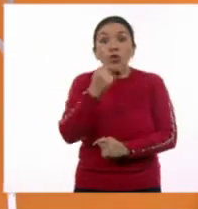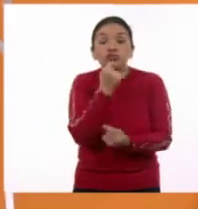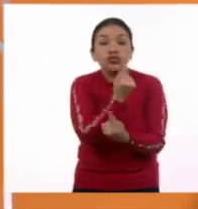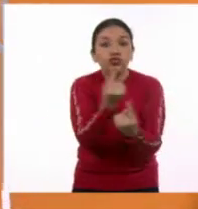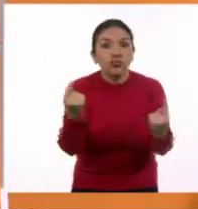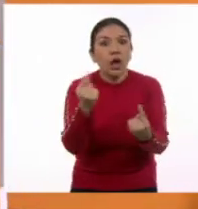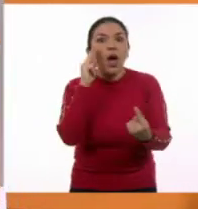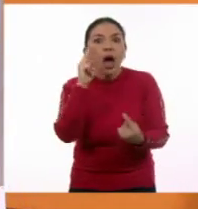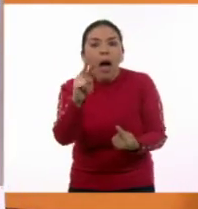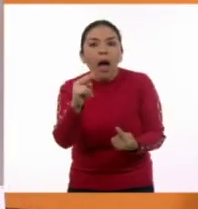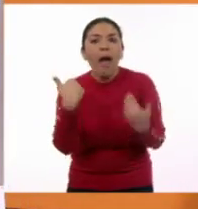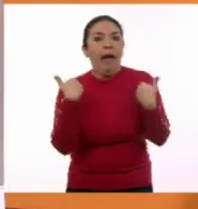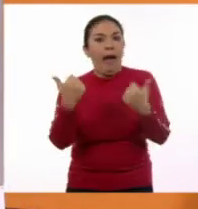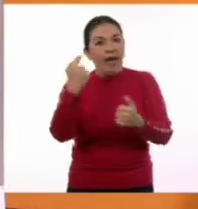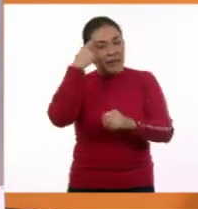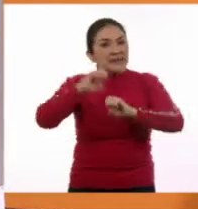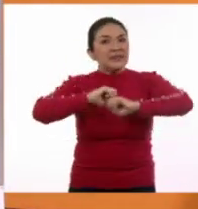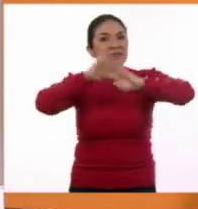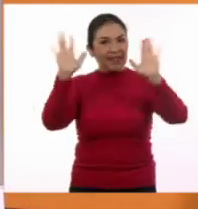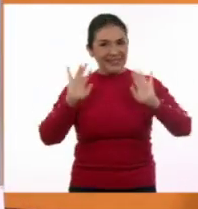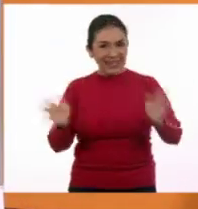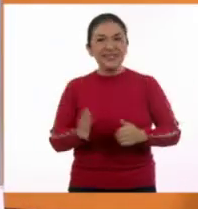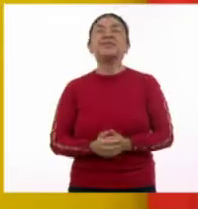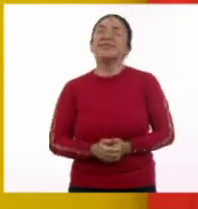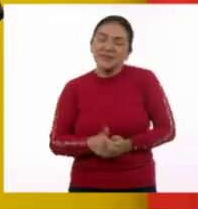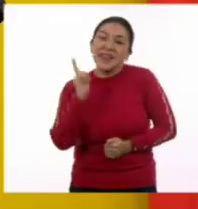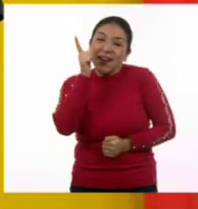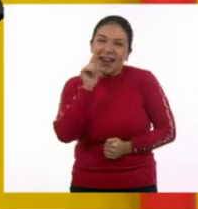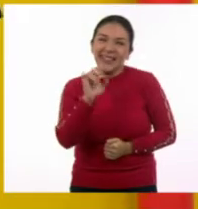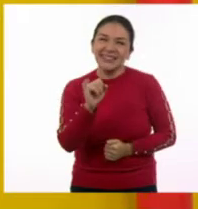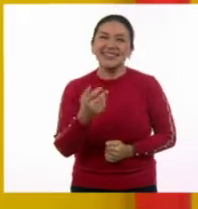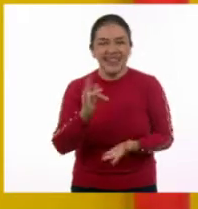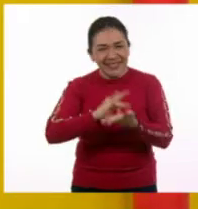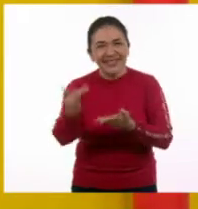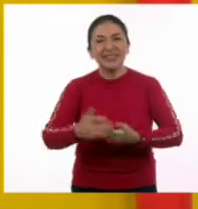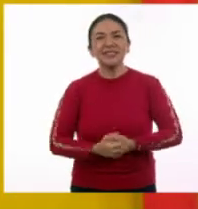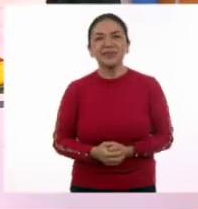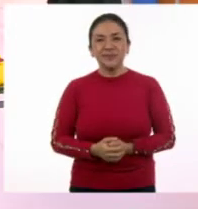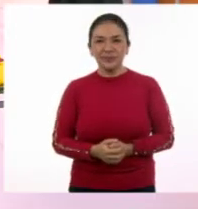también lo hayan tenido muy claro en casa esperemos que sí